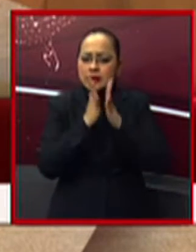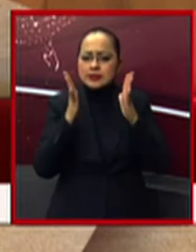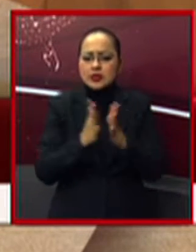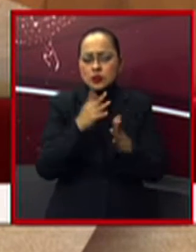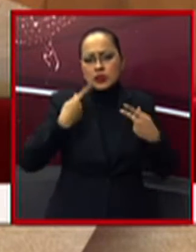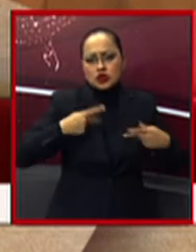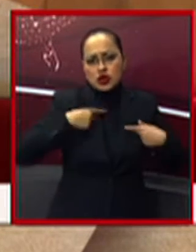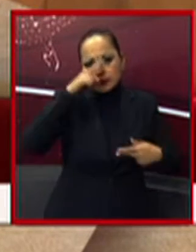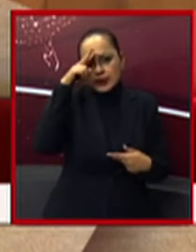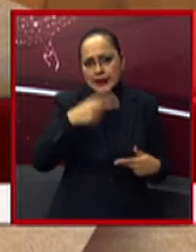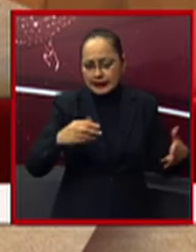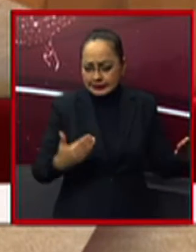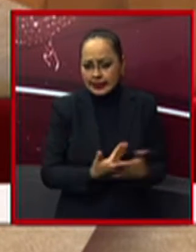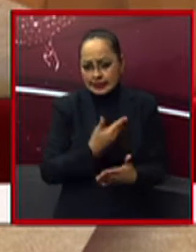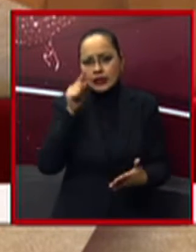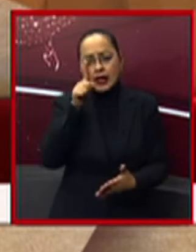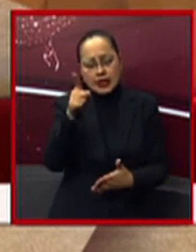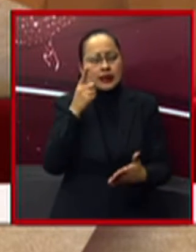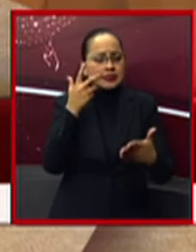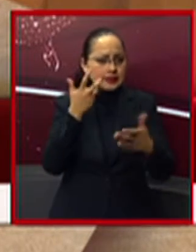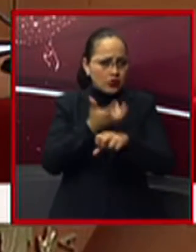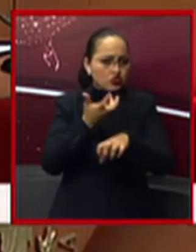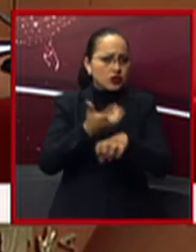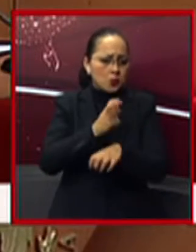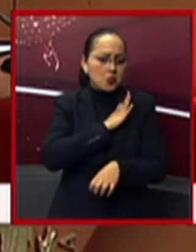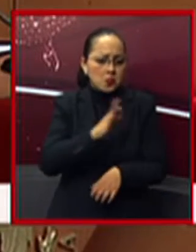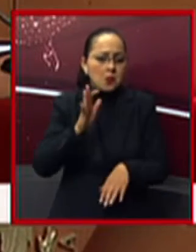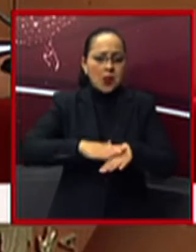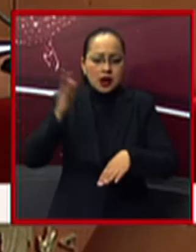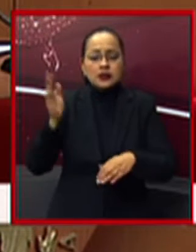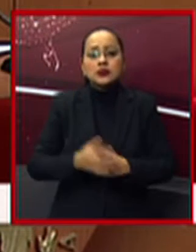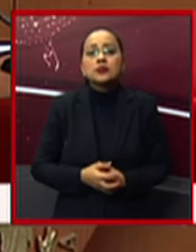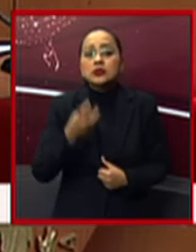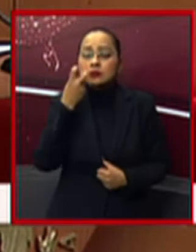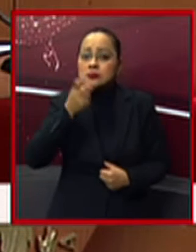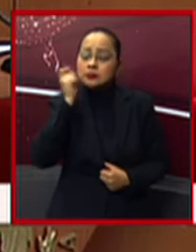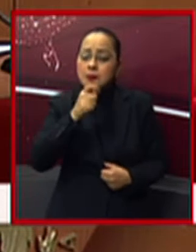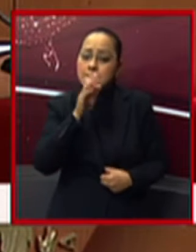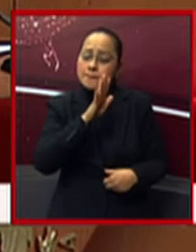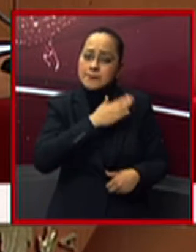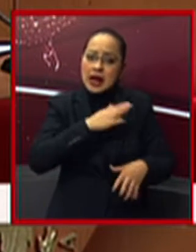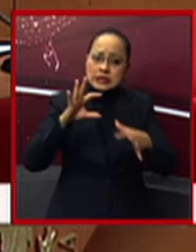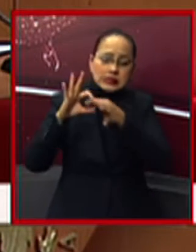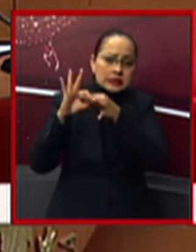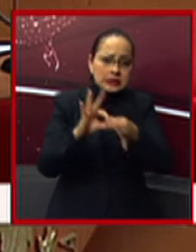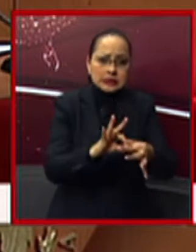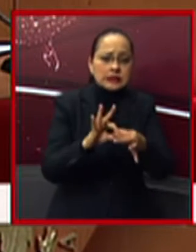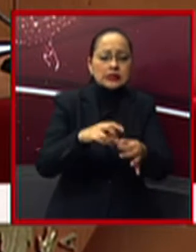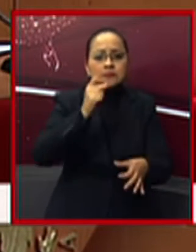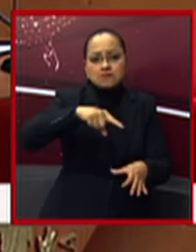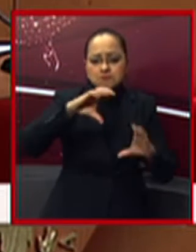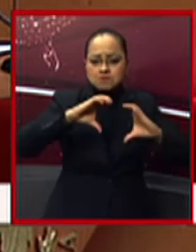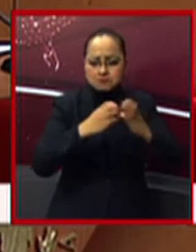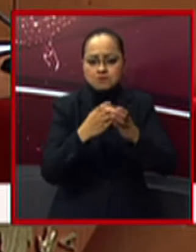de los mexicanos en los Estados Unidos. Les va a permitir cohesionarse como una comunidad,